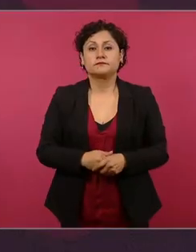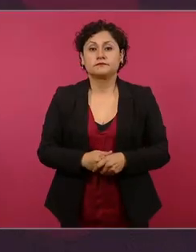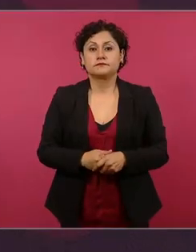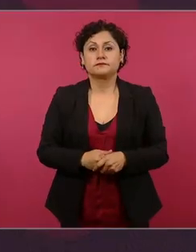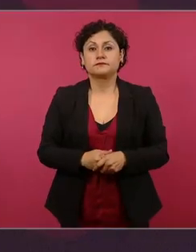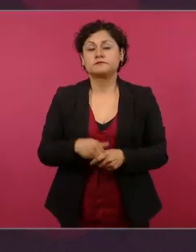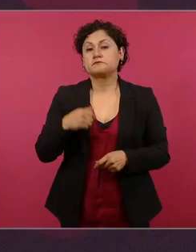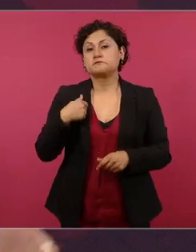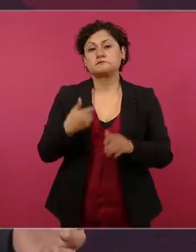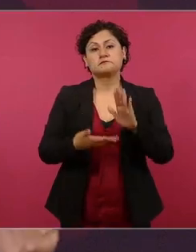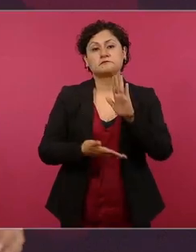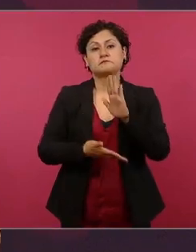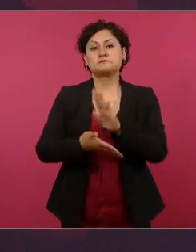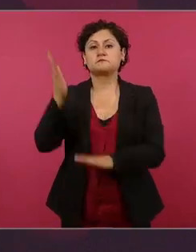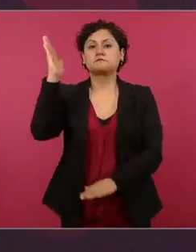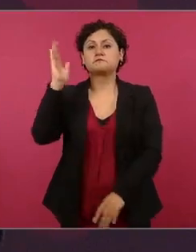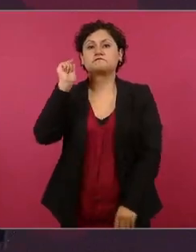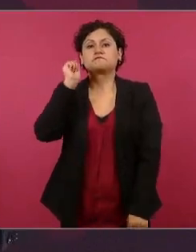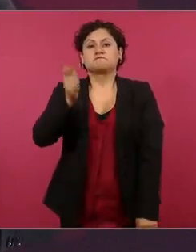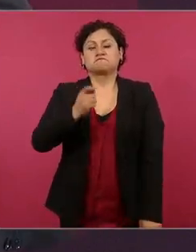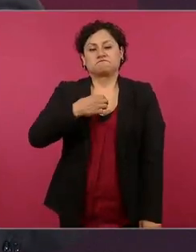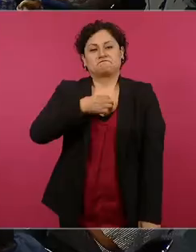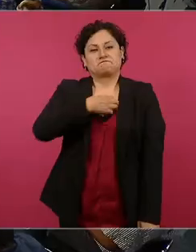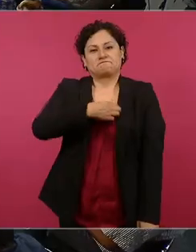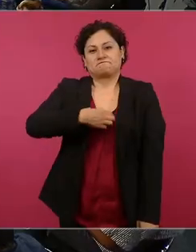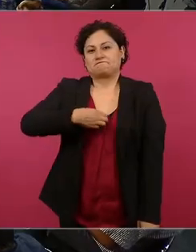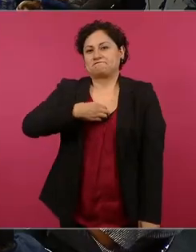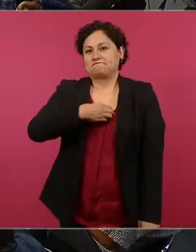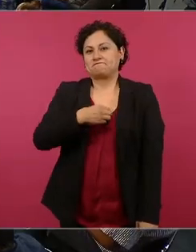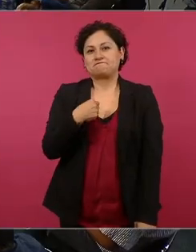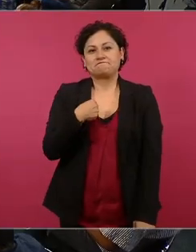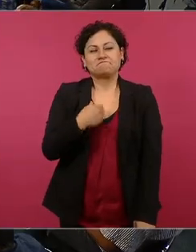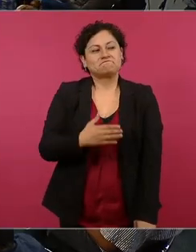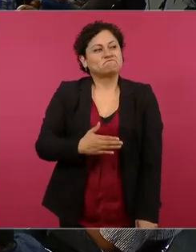y me voy a ir muy contento, muy satisfecho por esto,